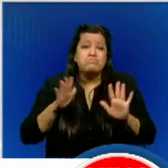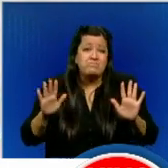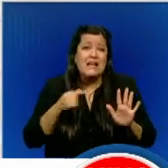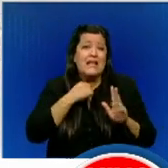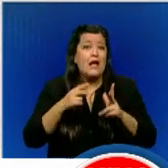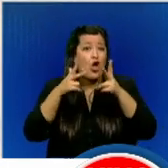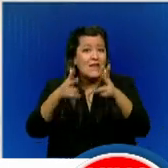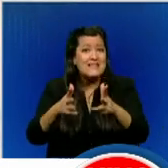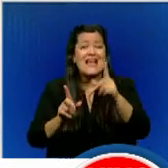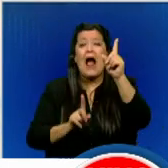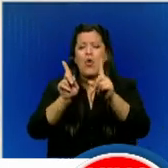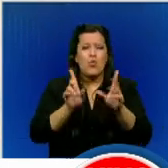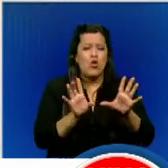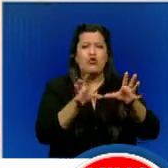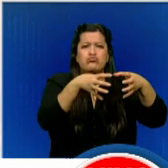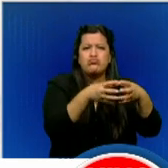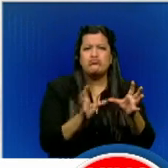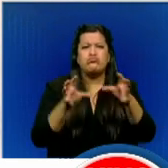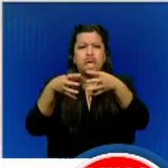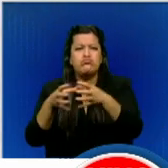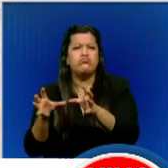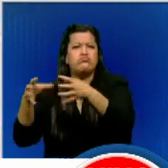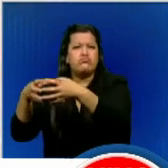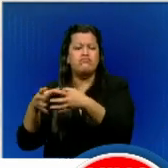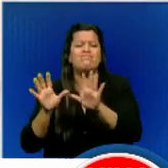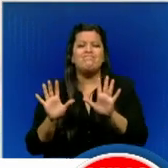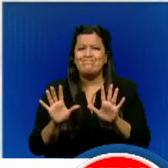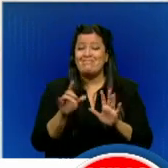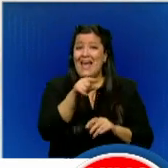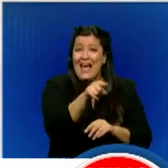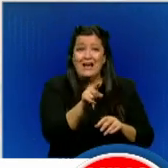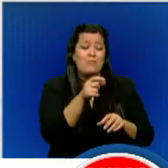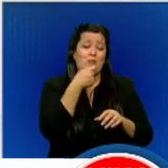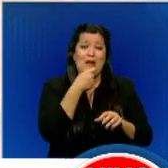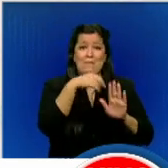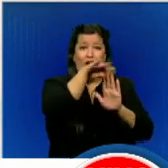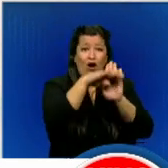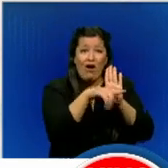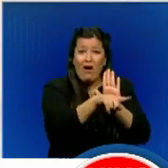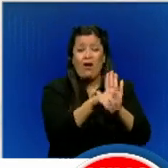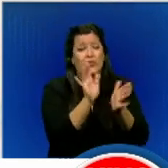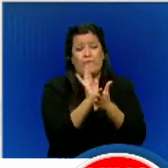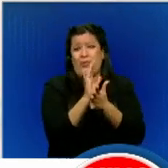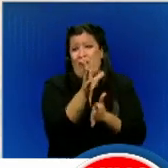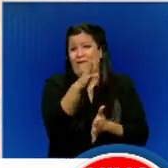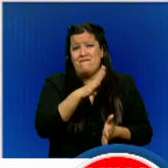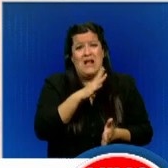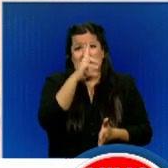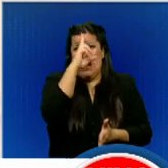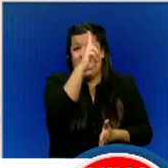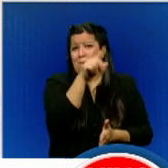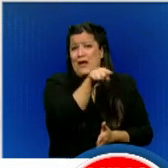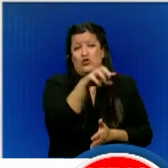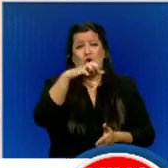de los tramos es faltarle el respeto a un segmento importante de las pymes